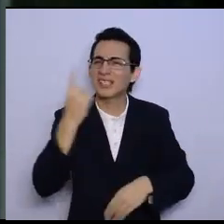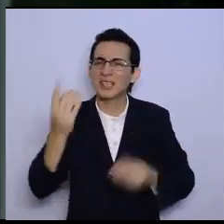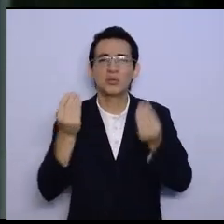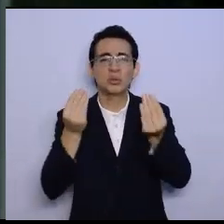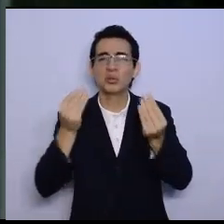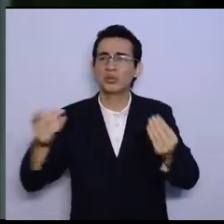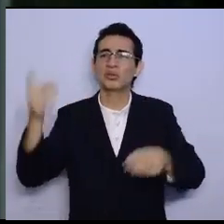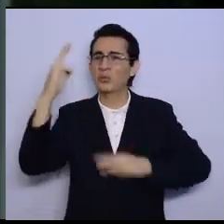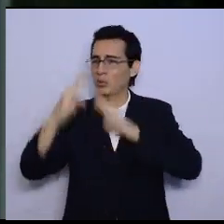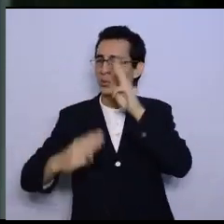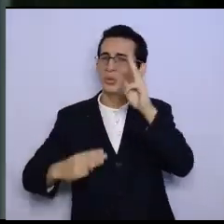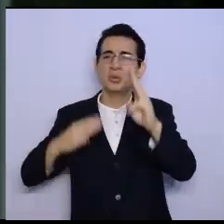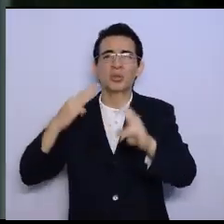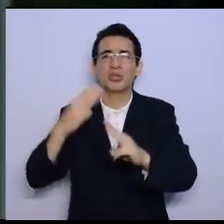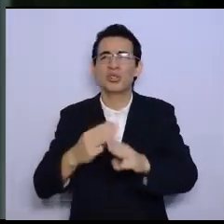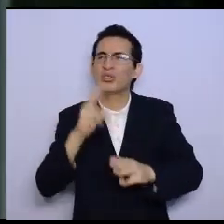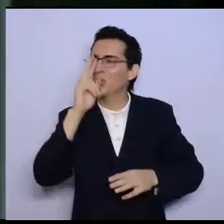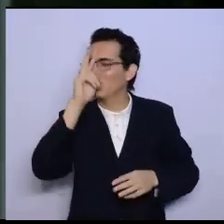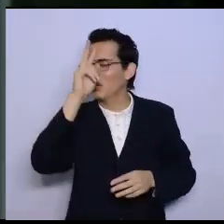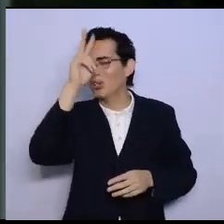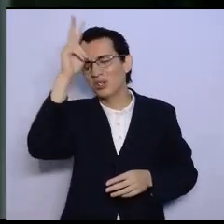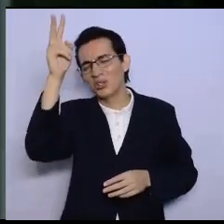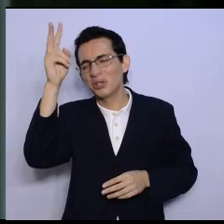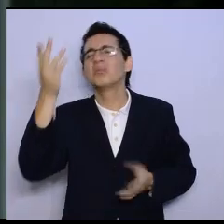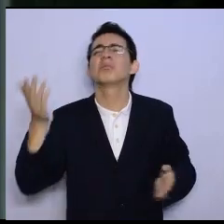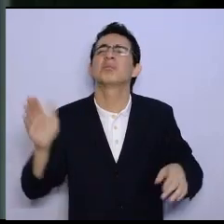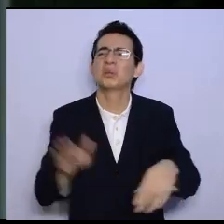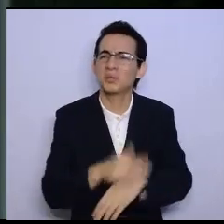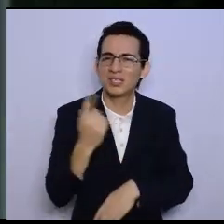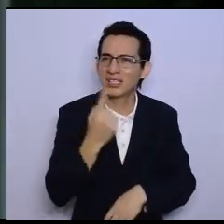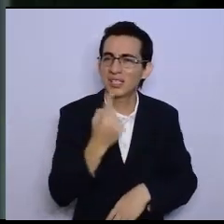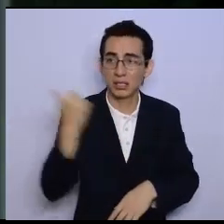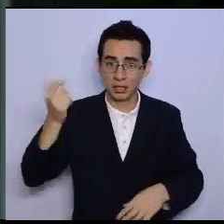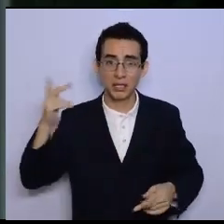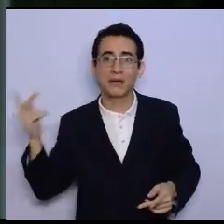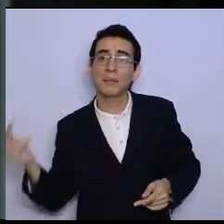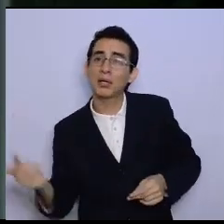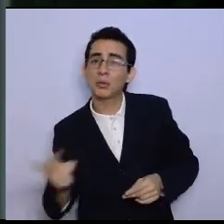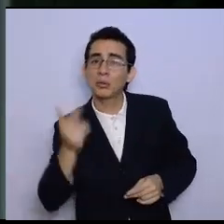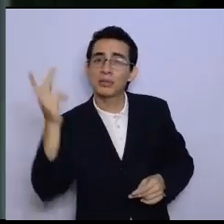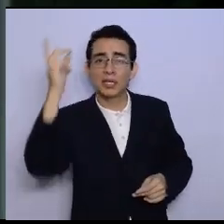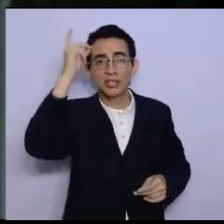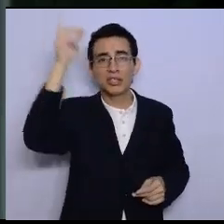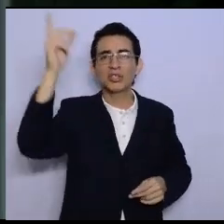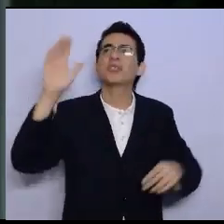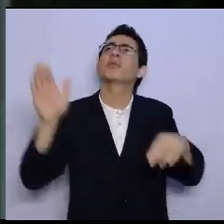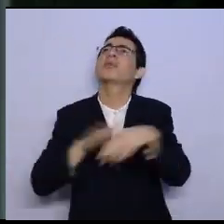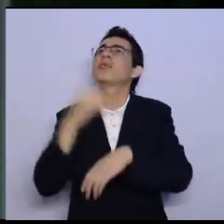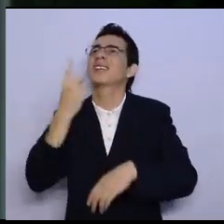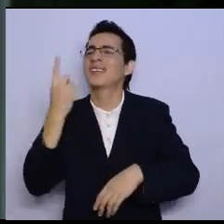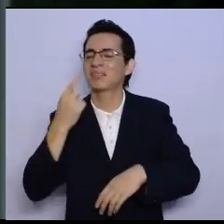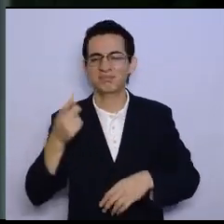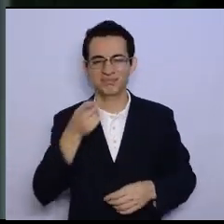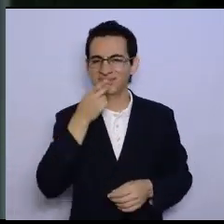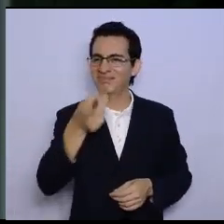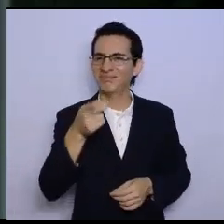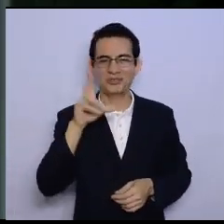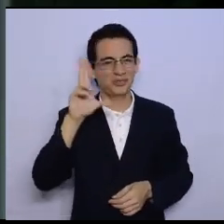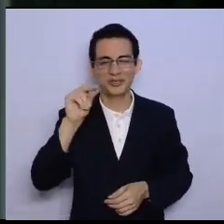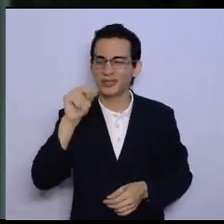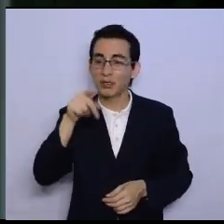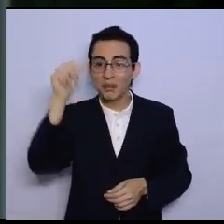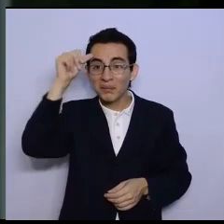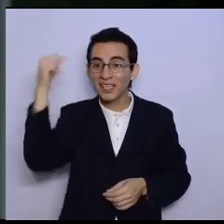Otros dicen, ¿acaso estoy pecando porque yo le pregunto a Dios, ¿por qué? La respuesta es, no, no estás